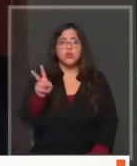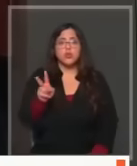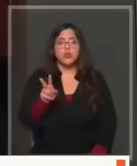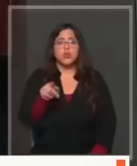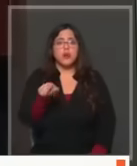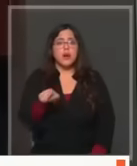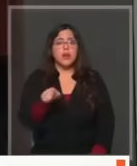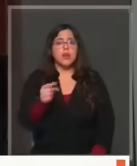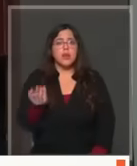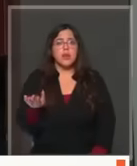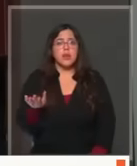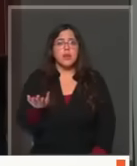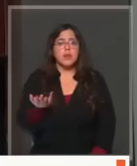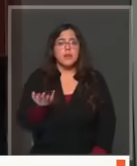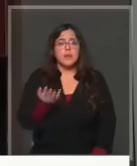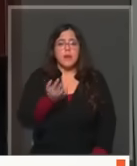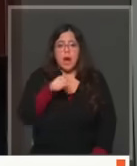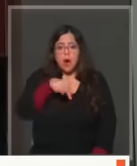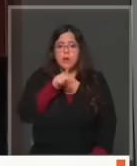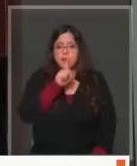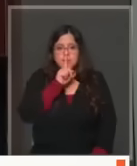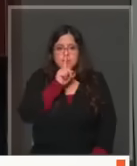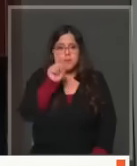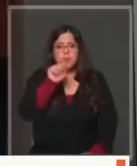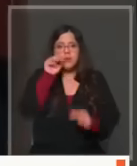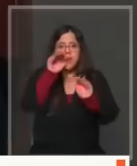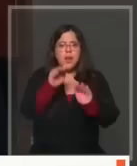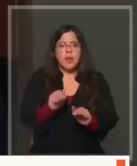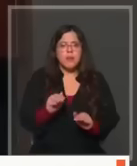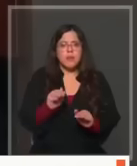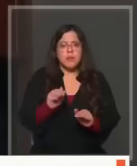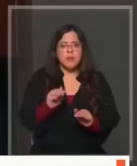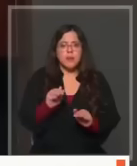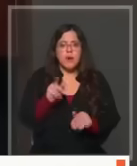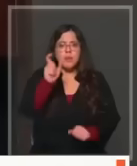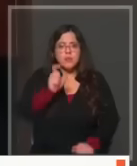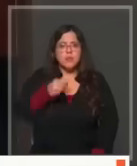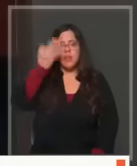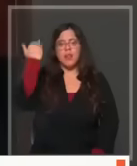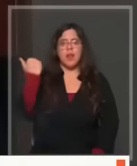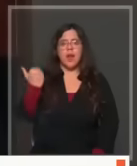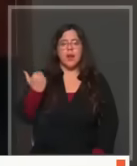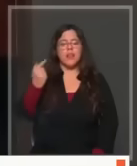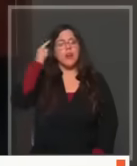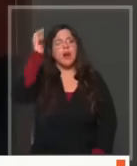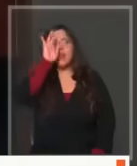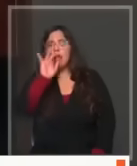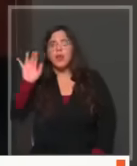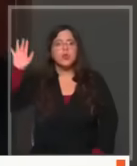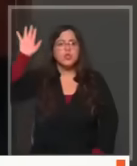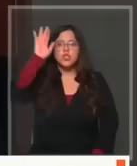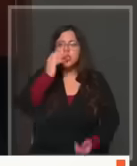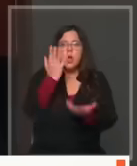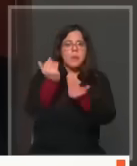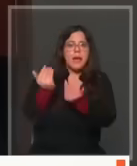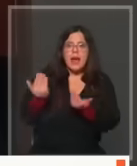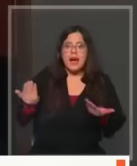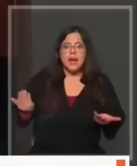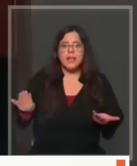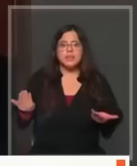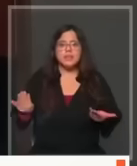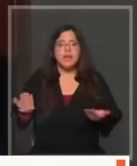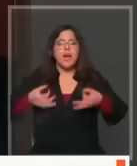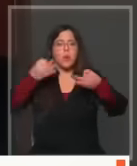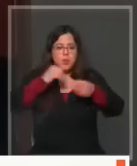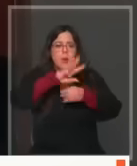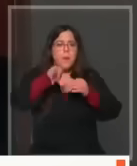No no es el mismo que que se fue con todas las ilusiones las expectativas que generaba seguir una rama del